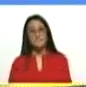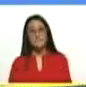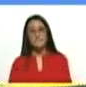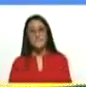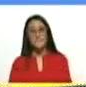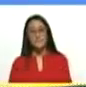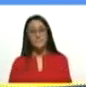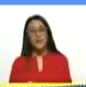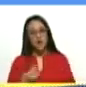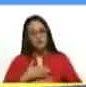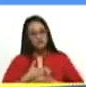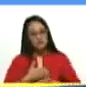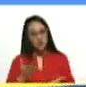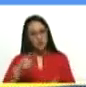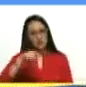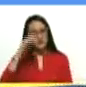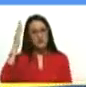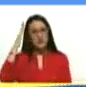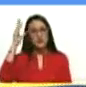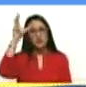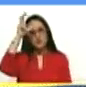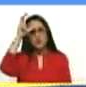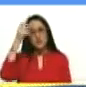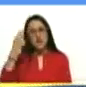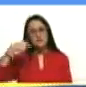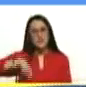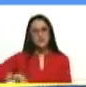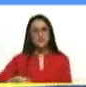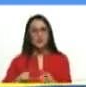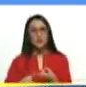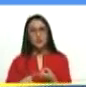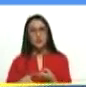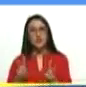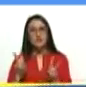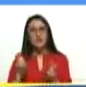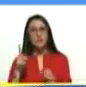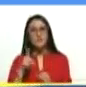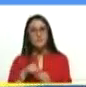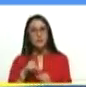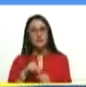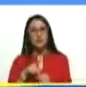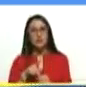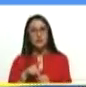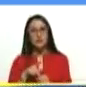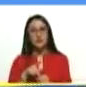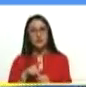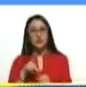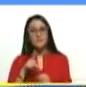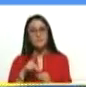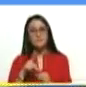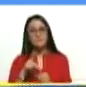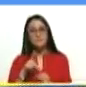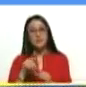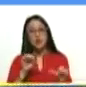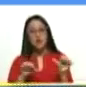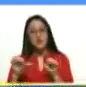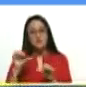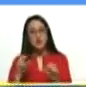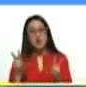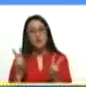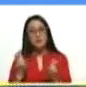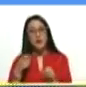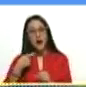Estamos abiertos, como ustedes saben, en la inversión en el sector petrolero, petroquímico, en el sector